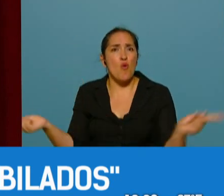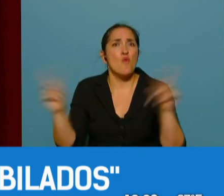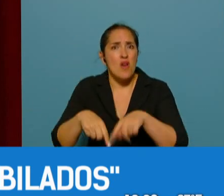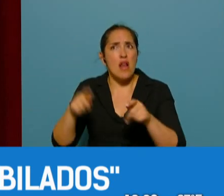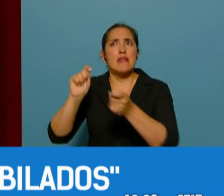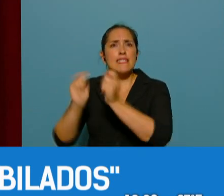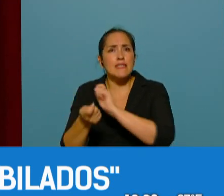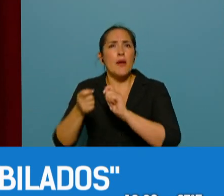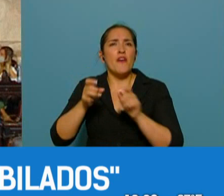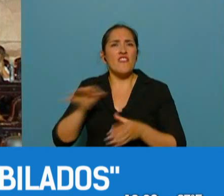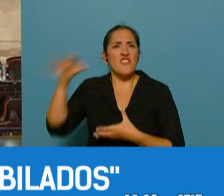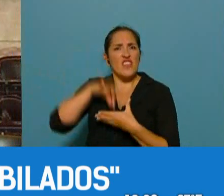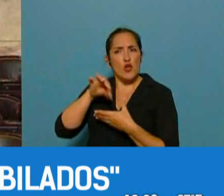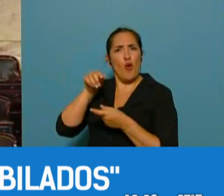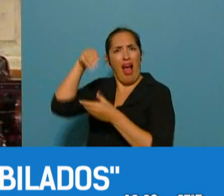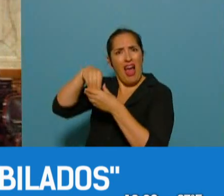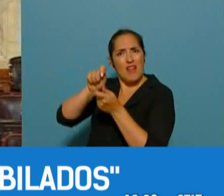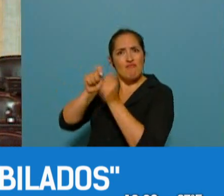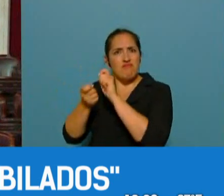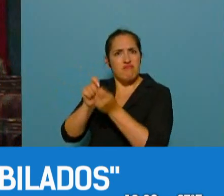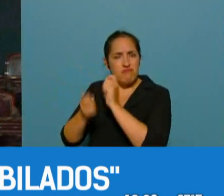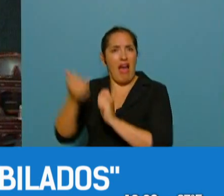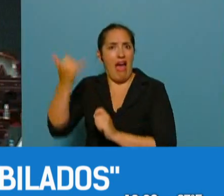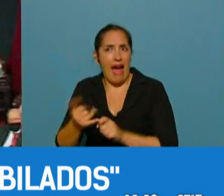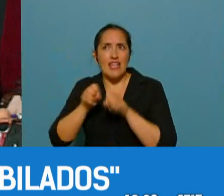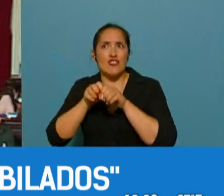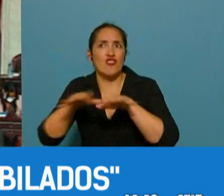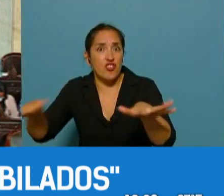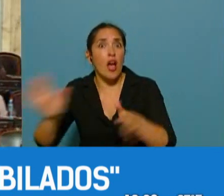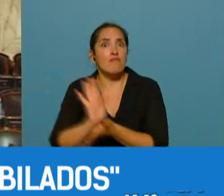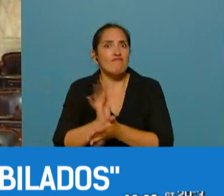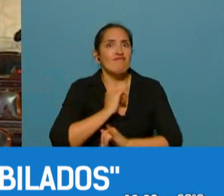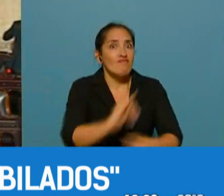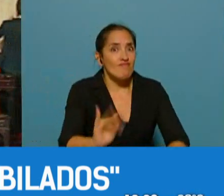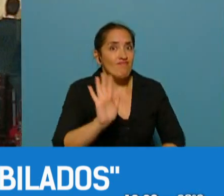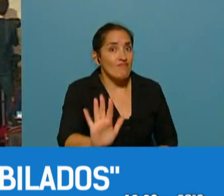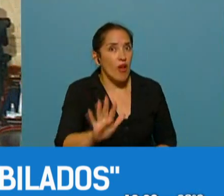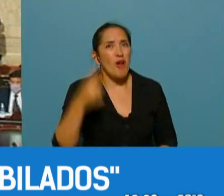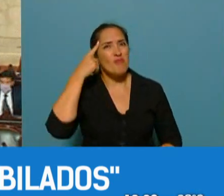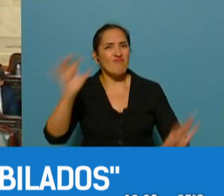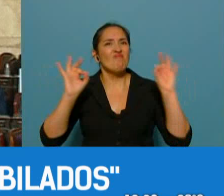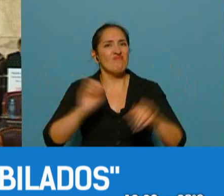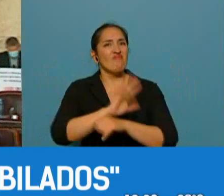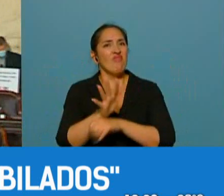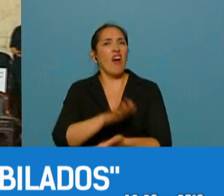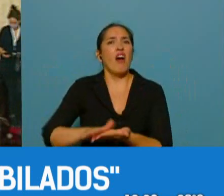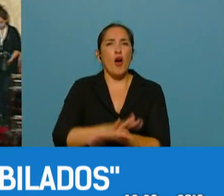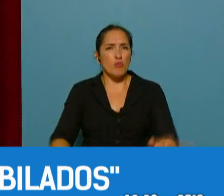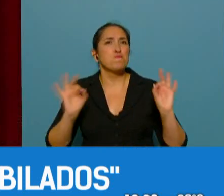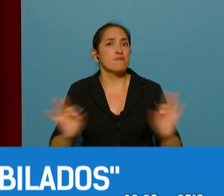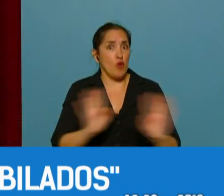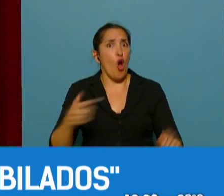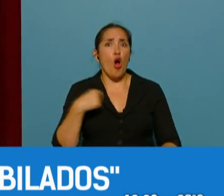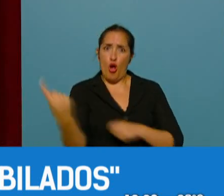distintas mutaciones del virus. Por eso, insisto, el problema no está resuelto. Nos hemos cuidado